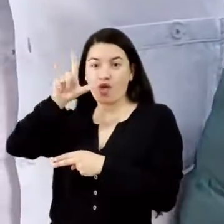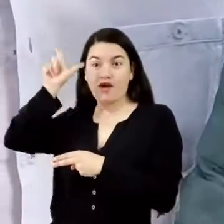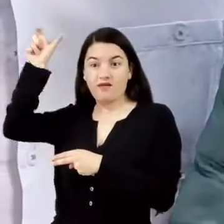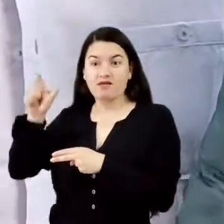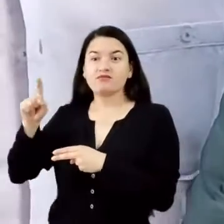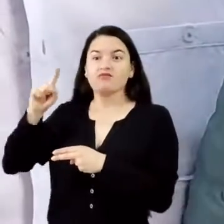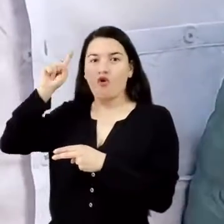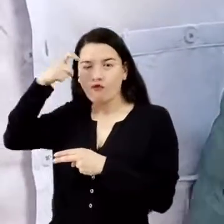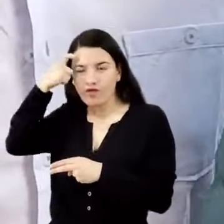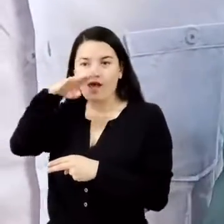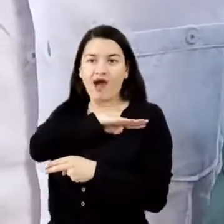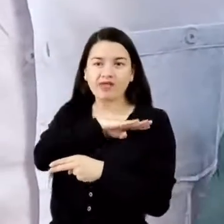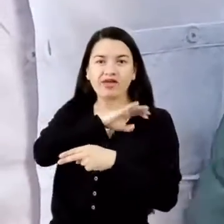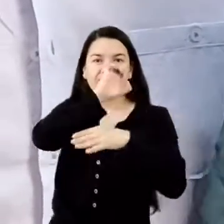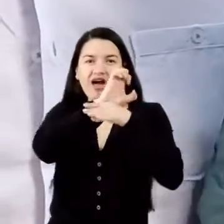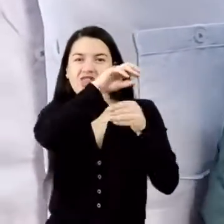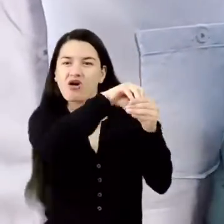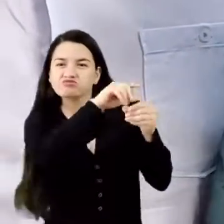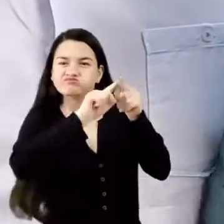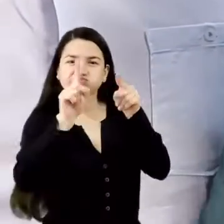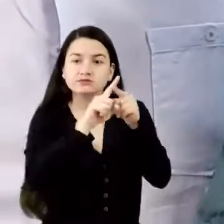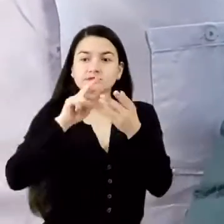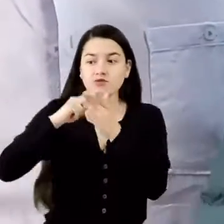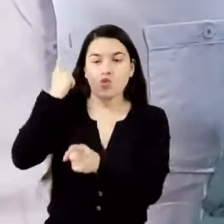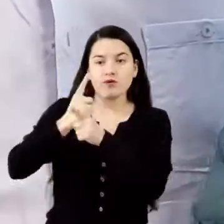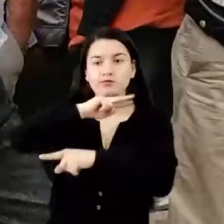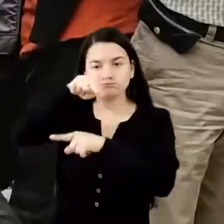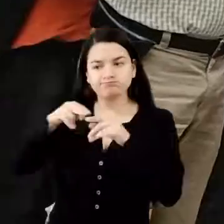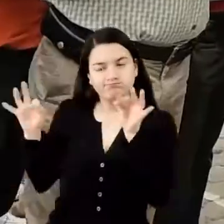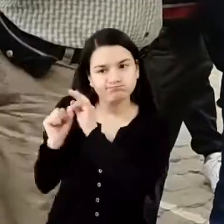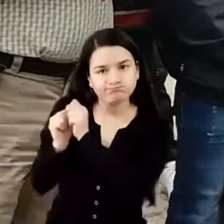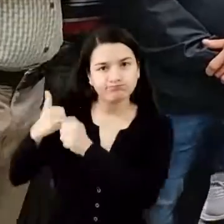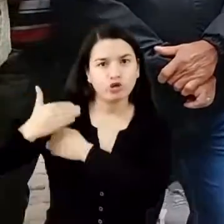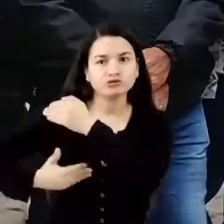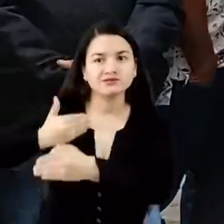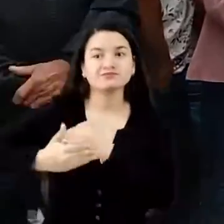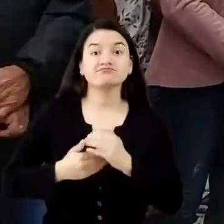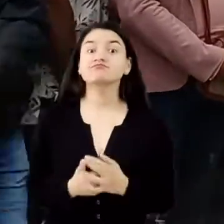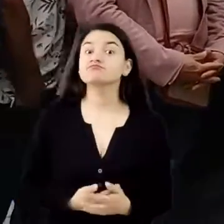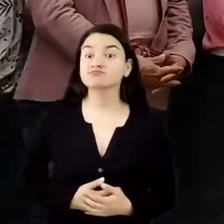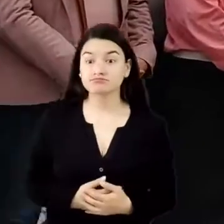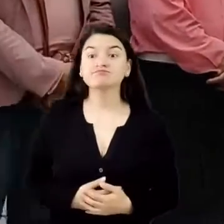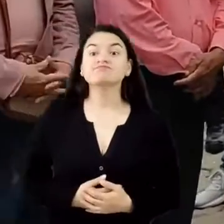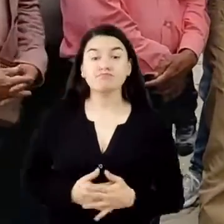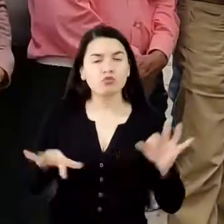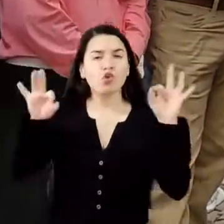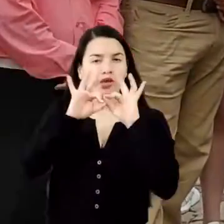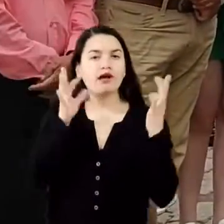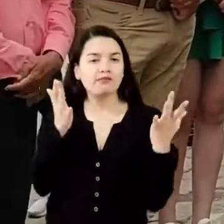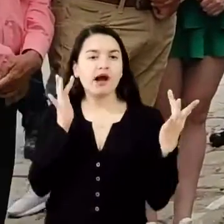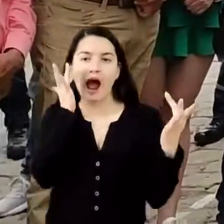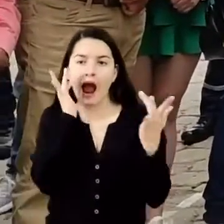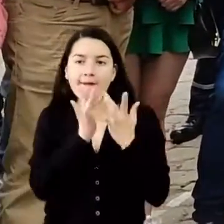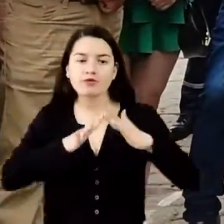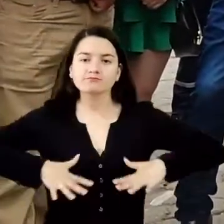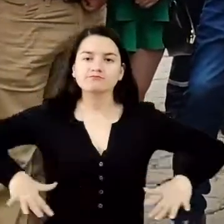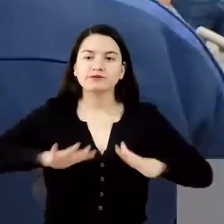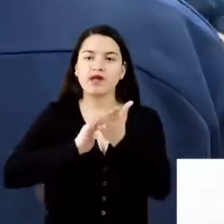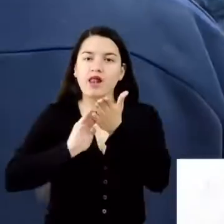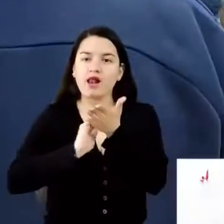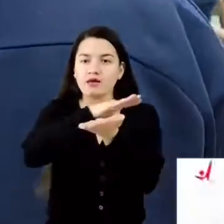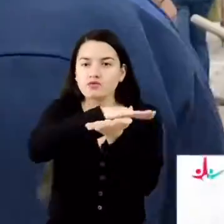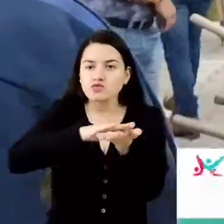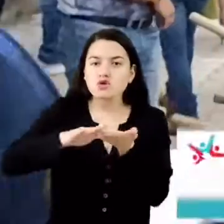Raúl Estacio, del señor alcalde, de los líderes y de esas sociales. Estamos cumpliéndole a mi Nariño. Esta obra es de una